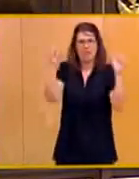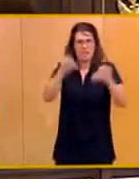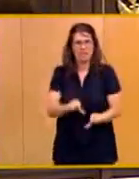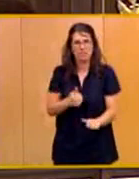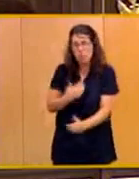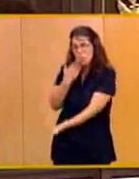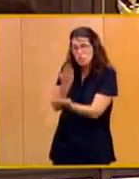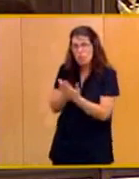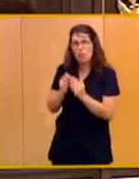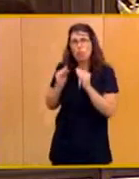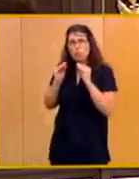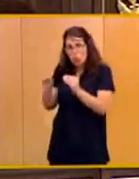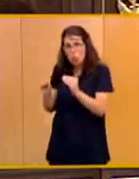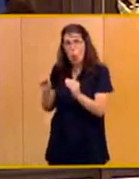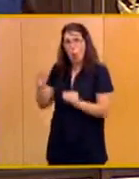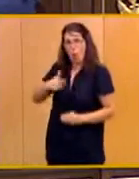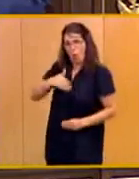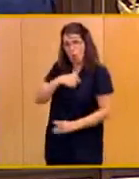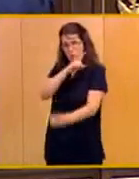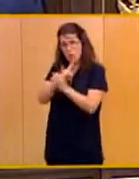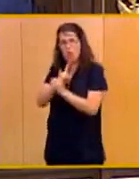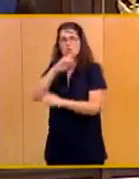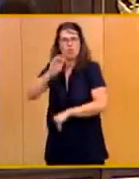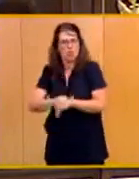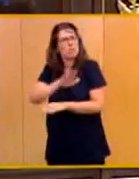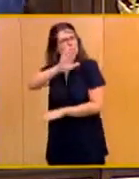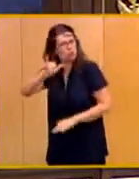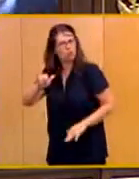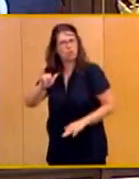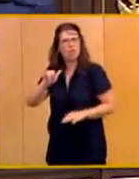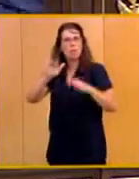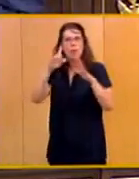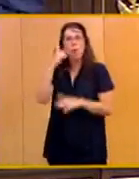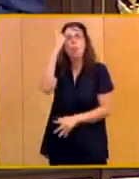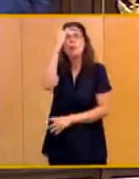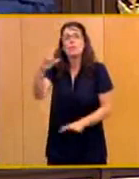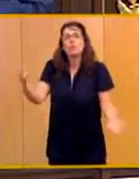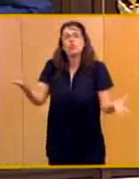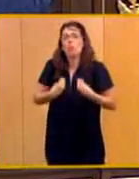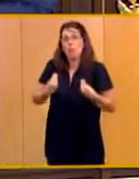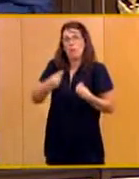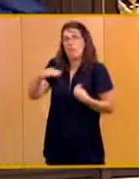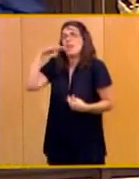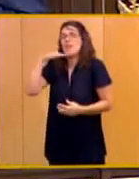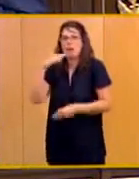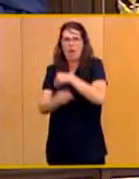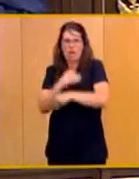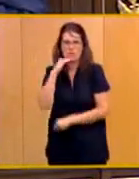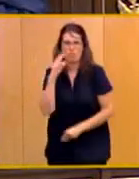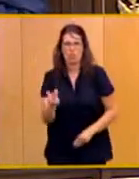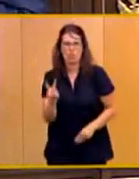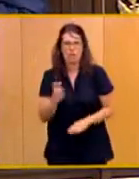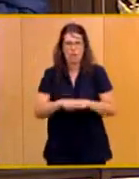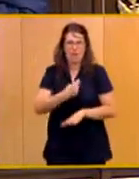labor de oposición, por supuesto, pero que por una vez haga algo útil a España, señor